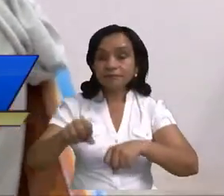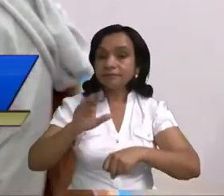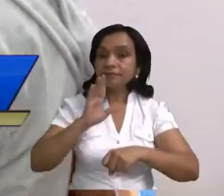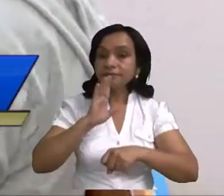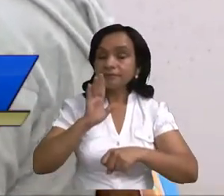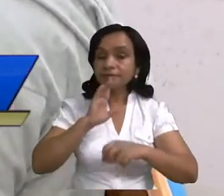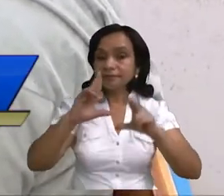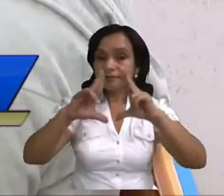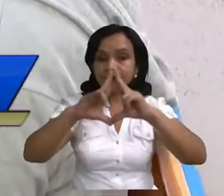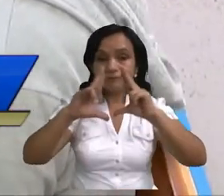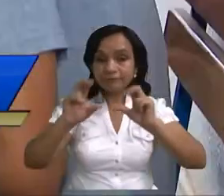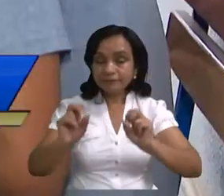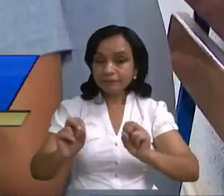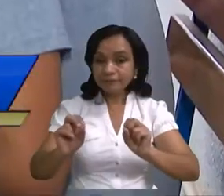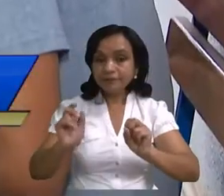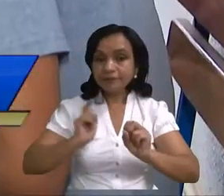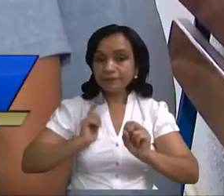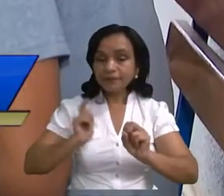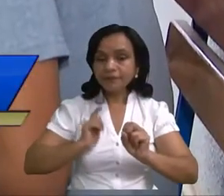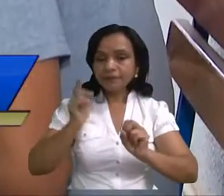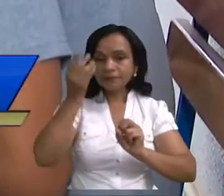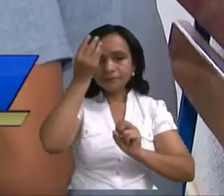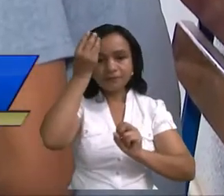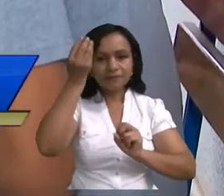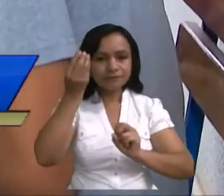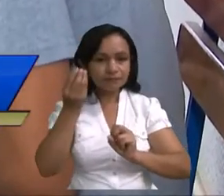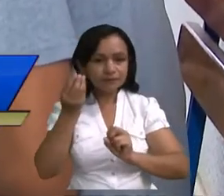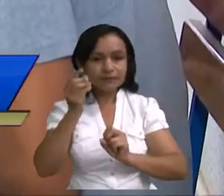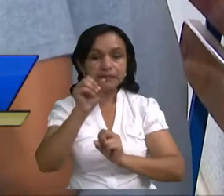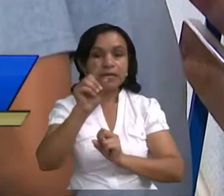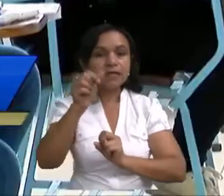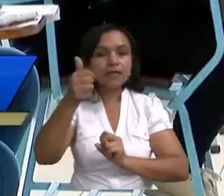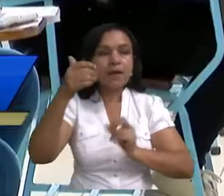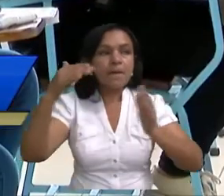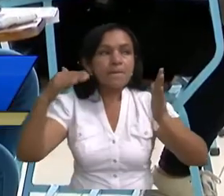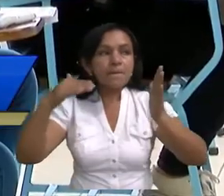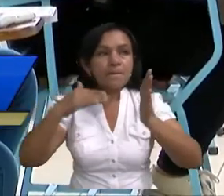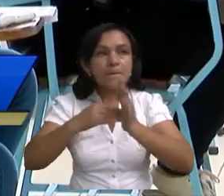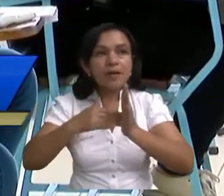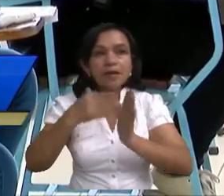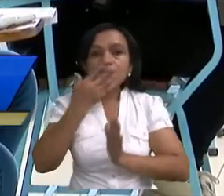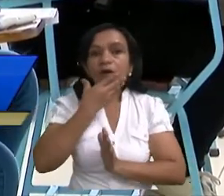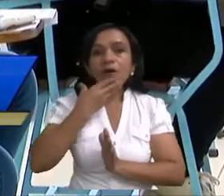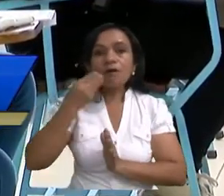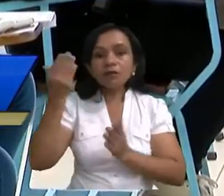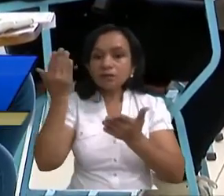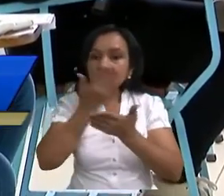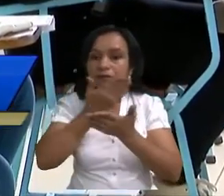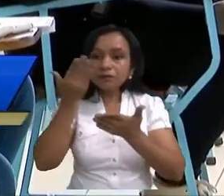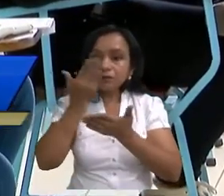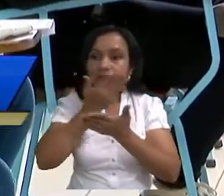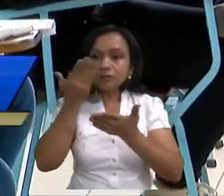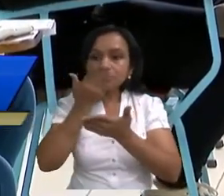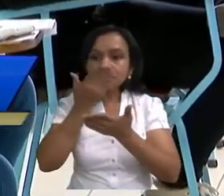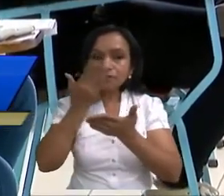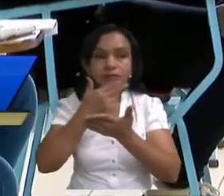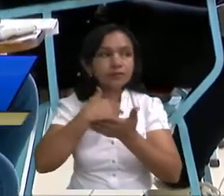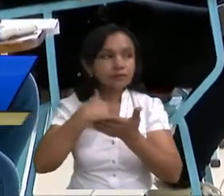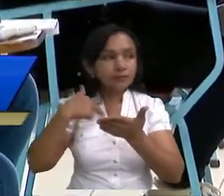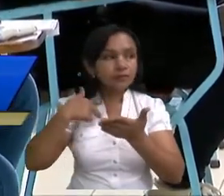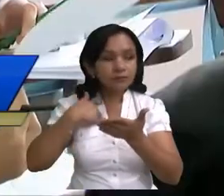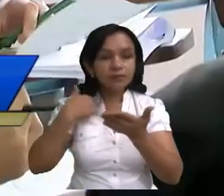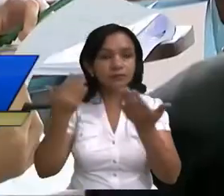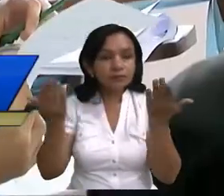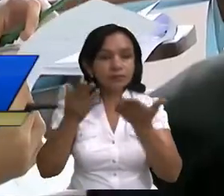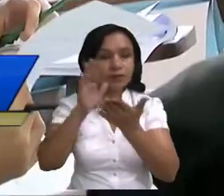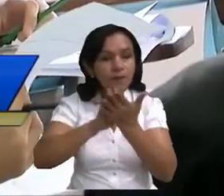país, de una bachilleres de unos 16.000 jóvenes que se han bachillerado, quizás pueden ser más en